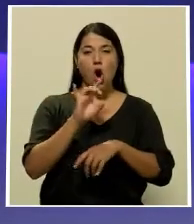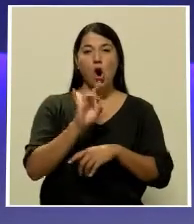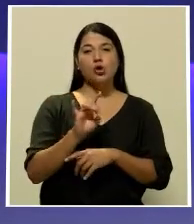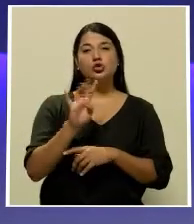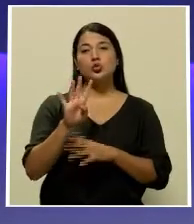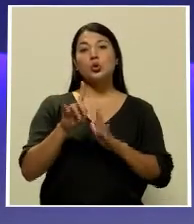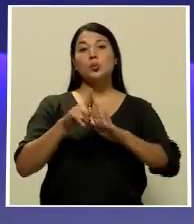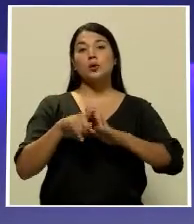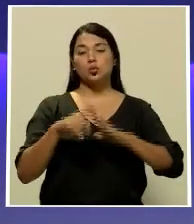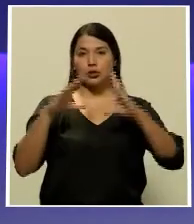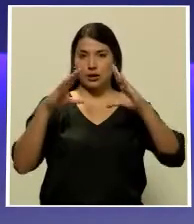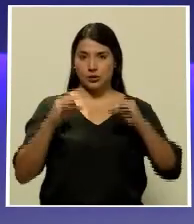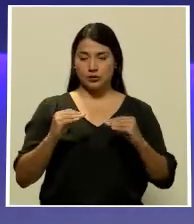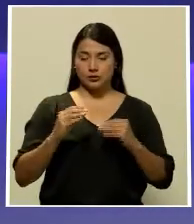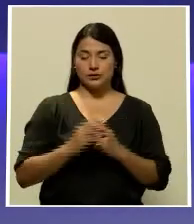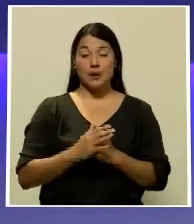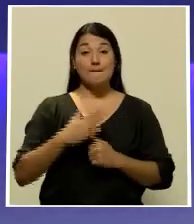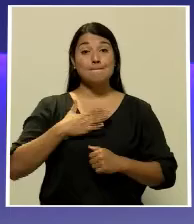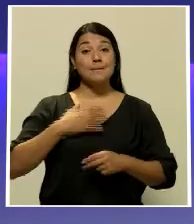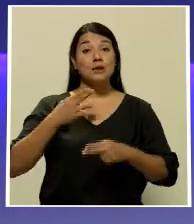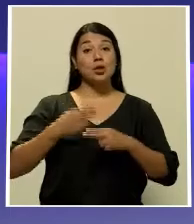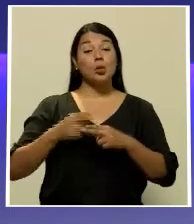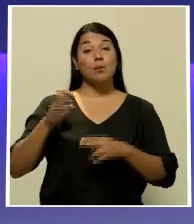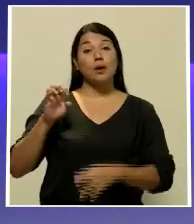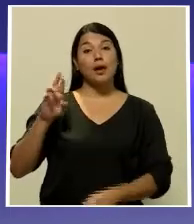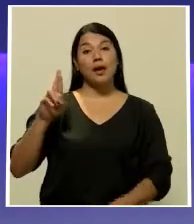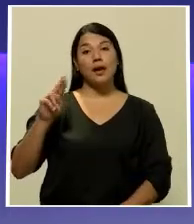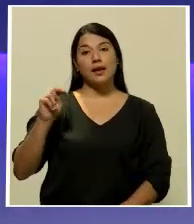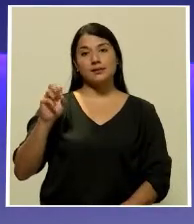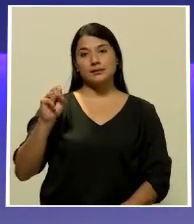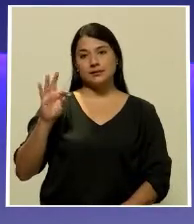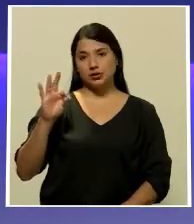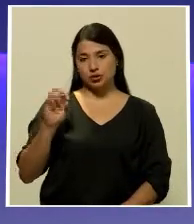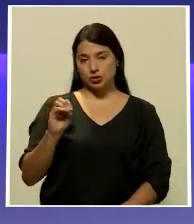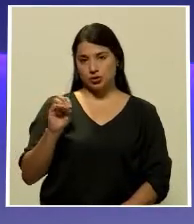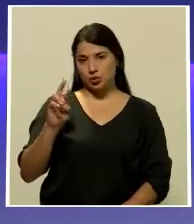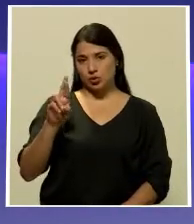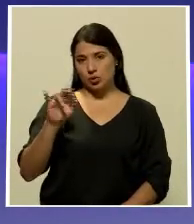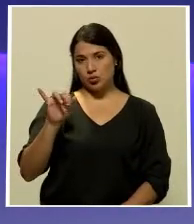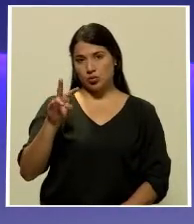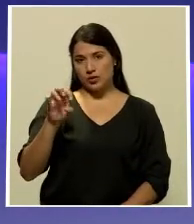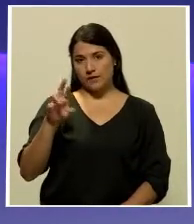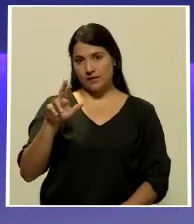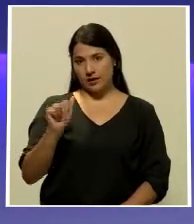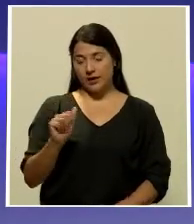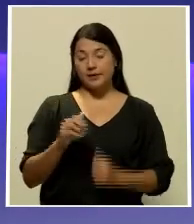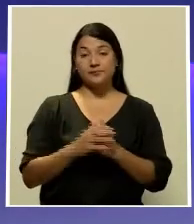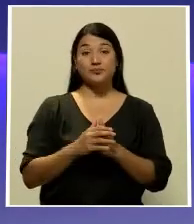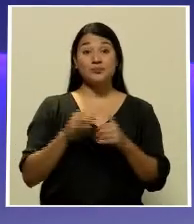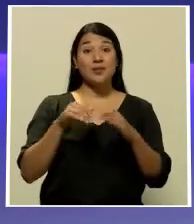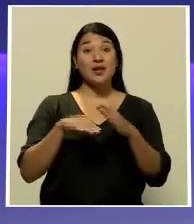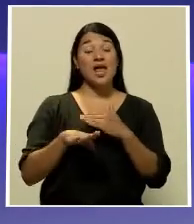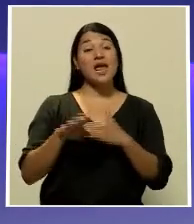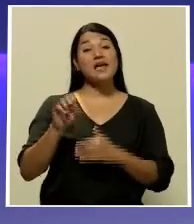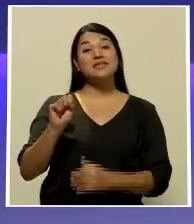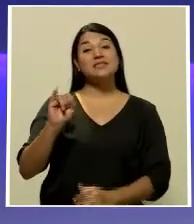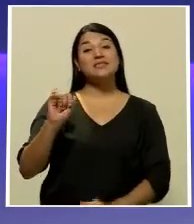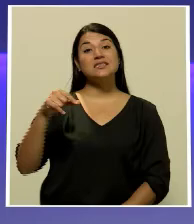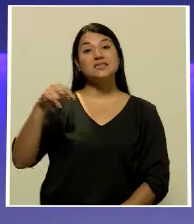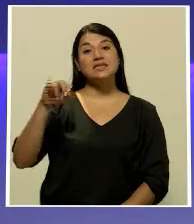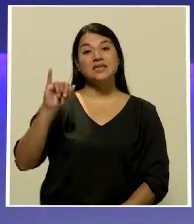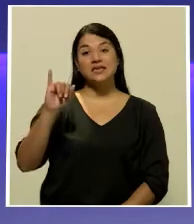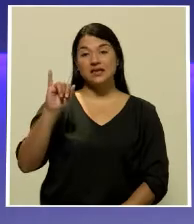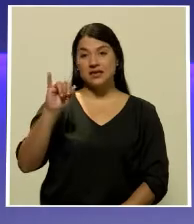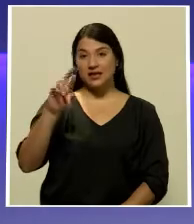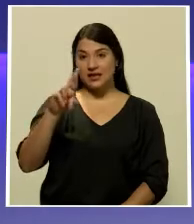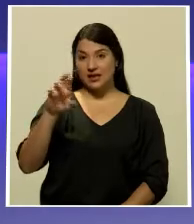con 4 minutos. Soy Ernesto Rivera. En la zona atlántica, en Siquirres de Limón,